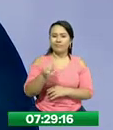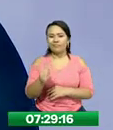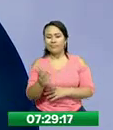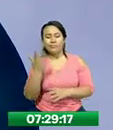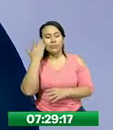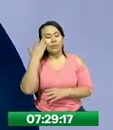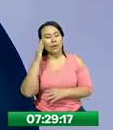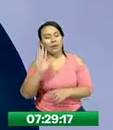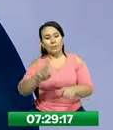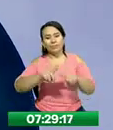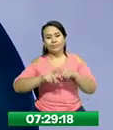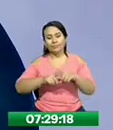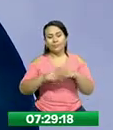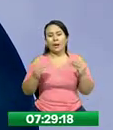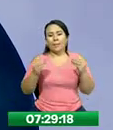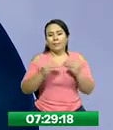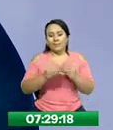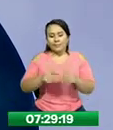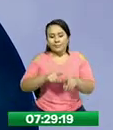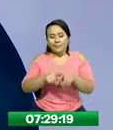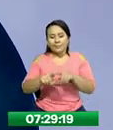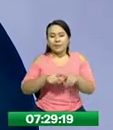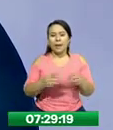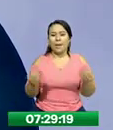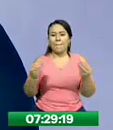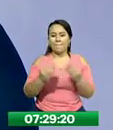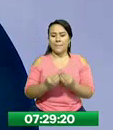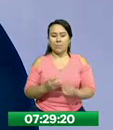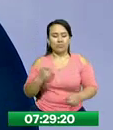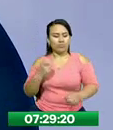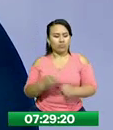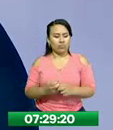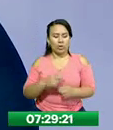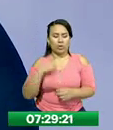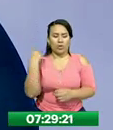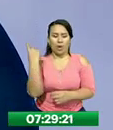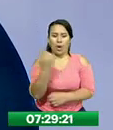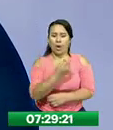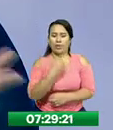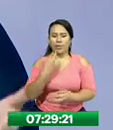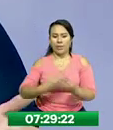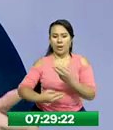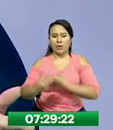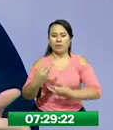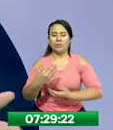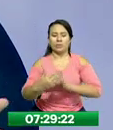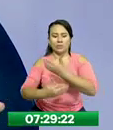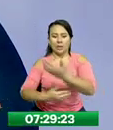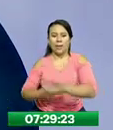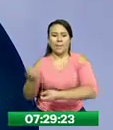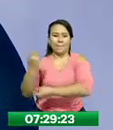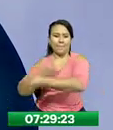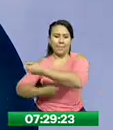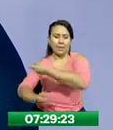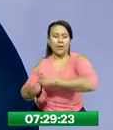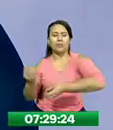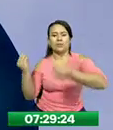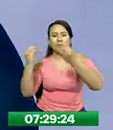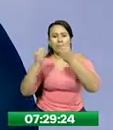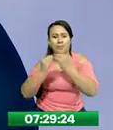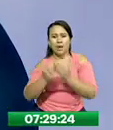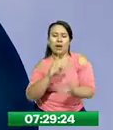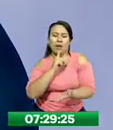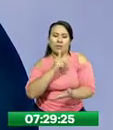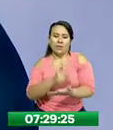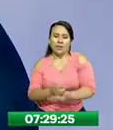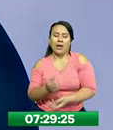sí, necesitamos ser más competitivos, más agresivos en el mercado y de esa manera poder dar más oferta también. Esa es la realidad